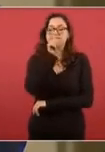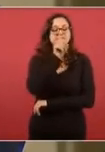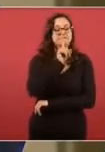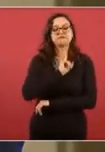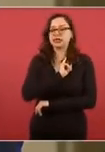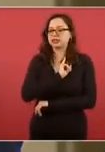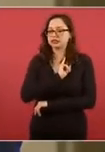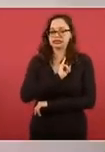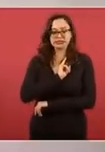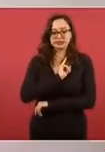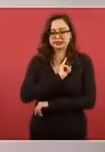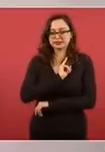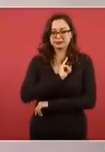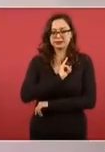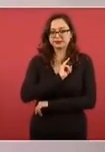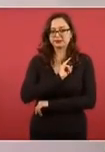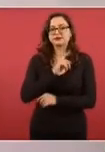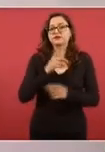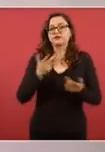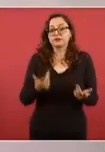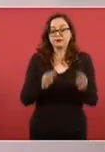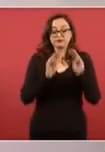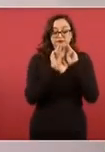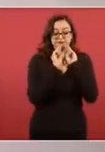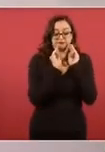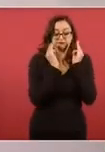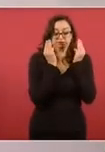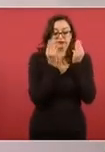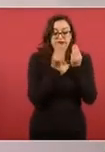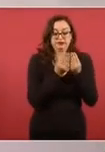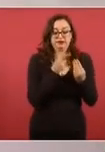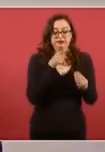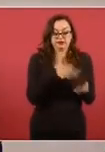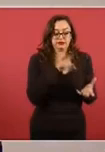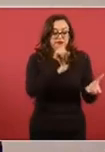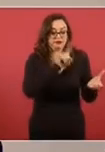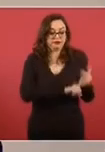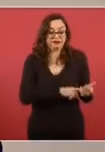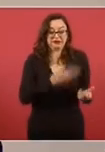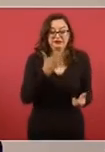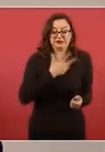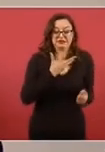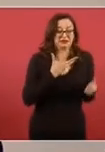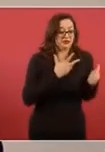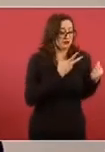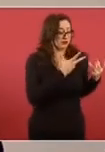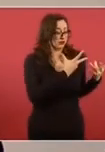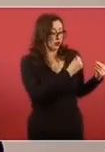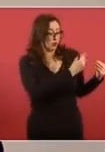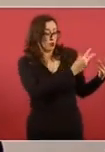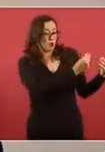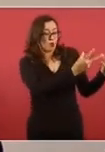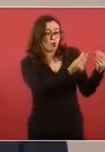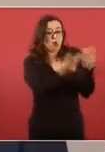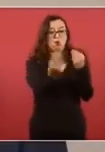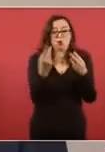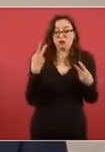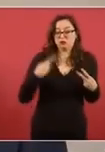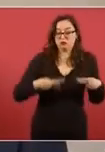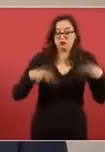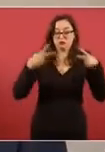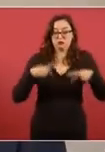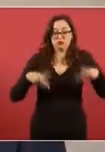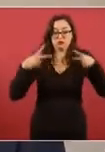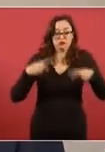menos tres células de halcones y sicarios con el apoyo de distintas policías municipales y agentes del